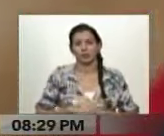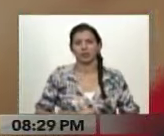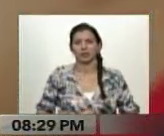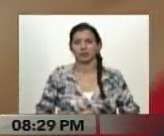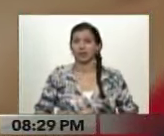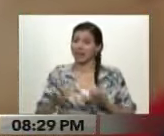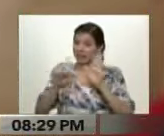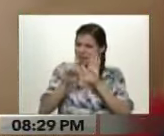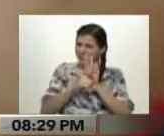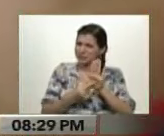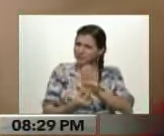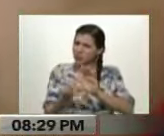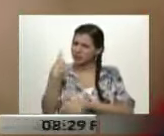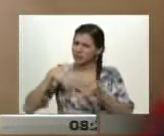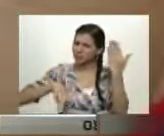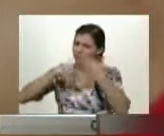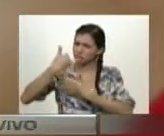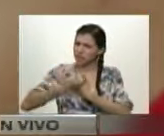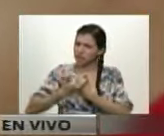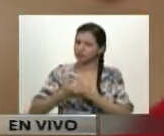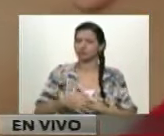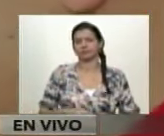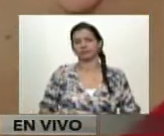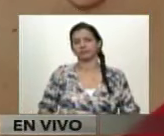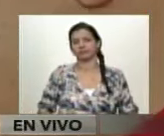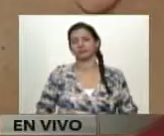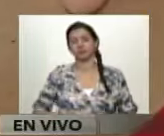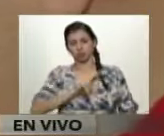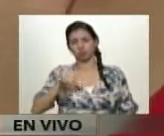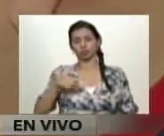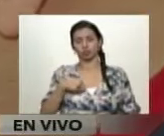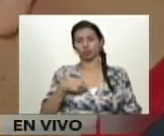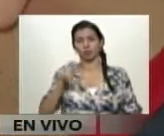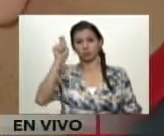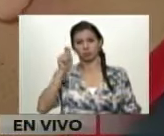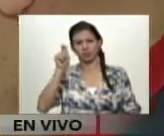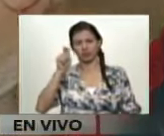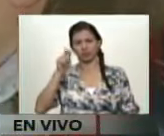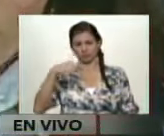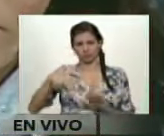Esa ley que presentó ayer, deberíamos nosotros publicarla.